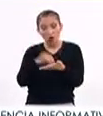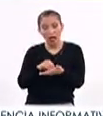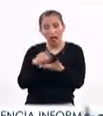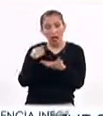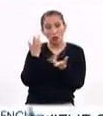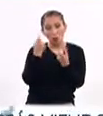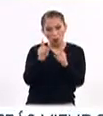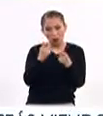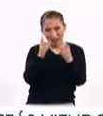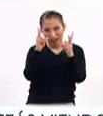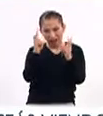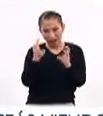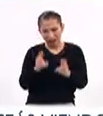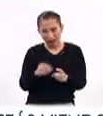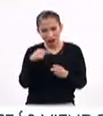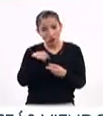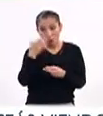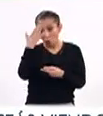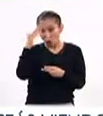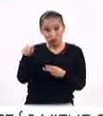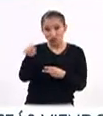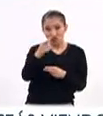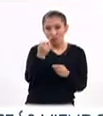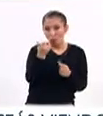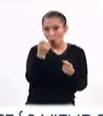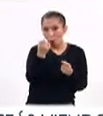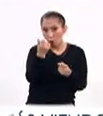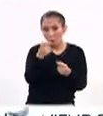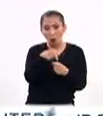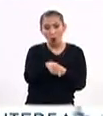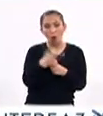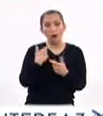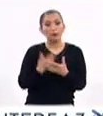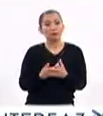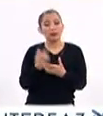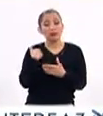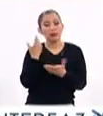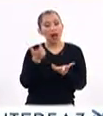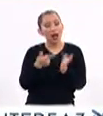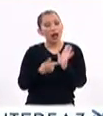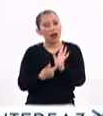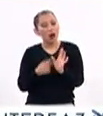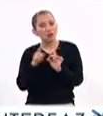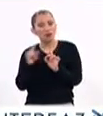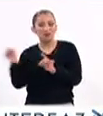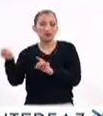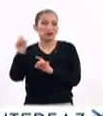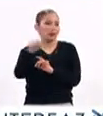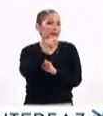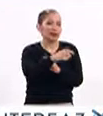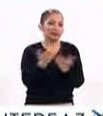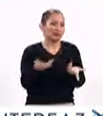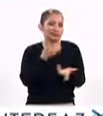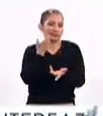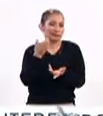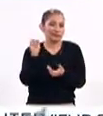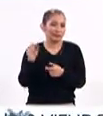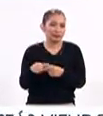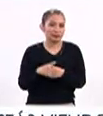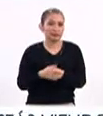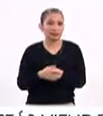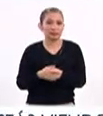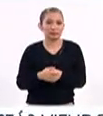de repertorio que no es muy conocido, no es muy tocado. Y para salir un poquito del camino